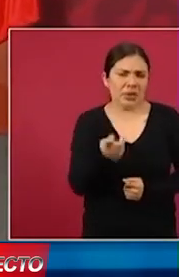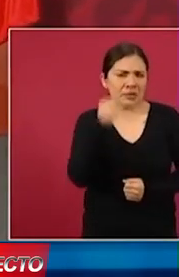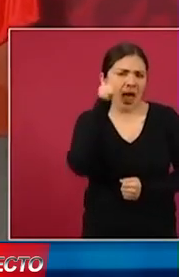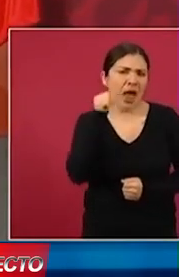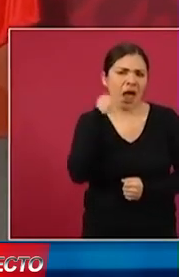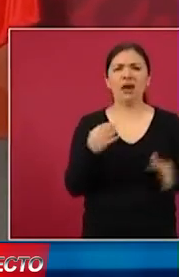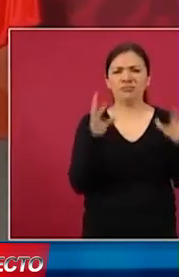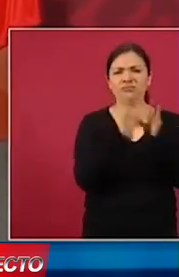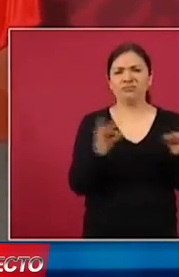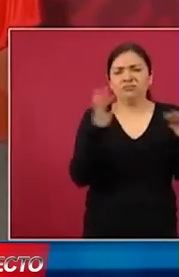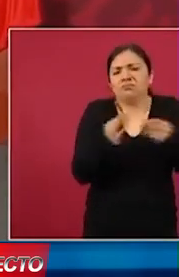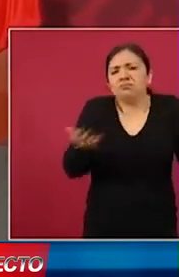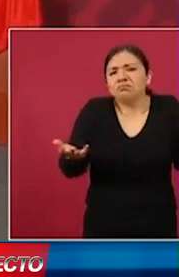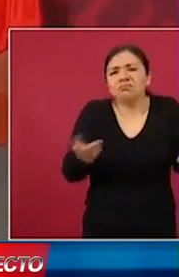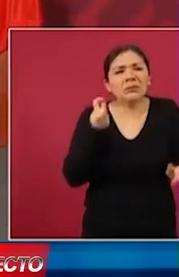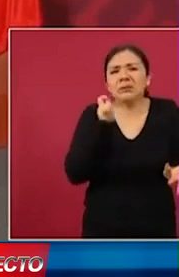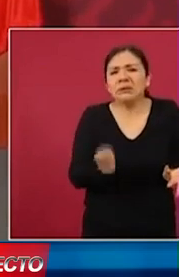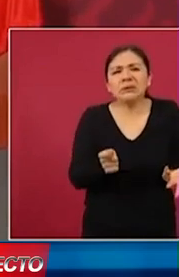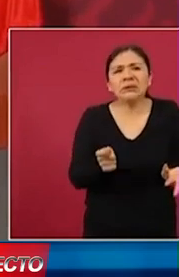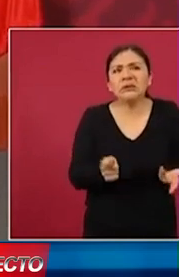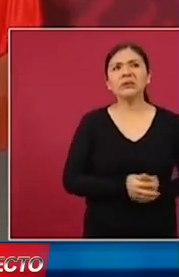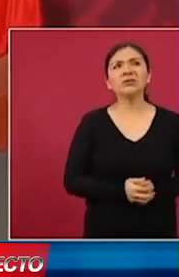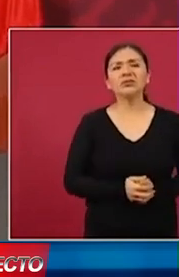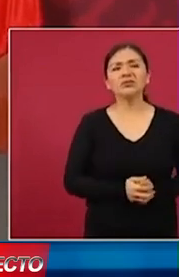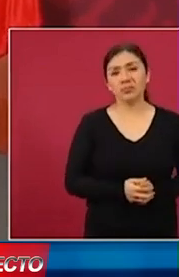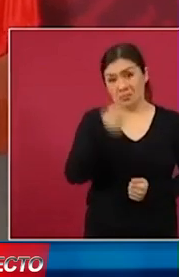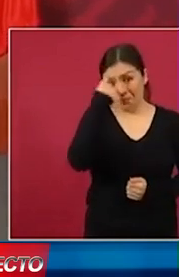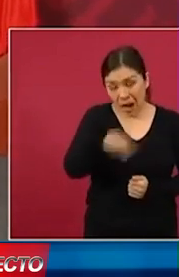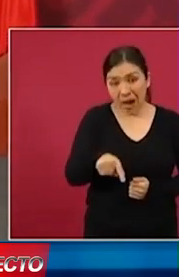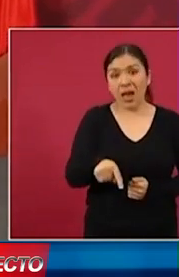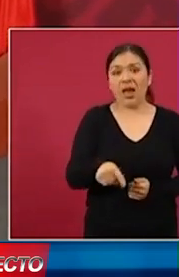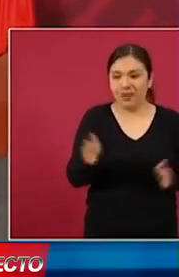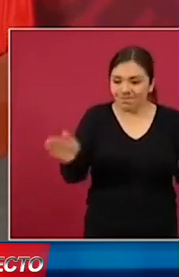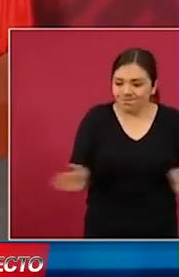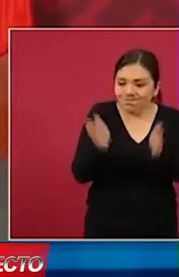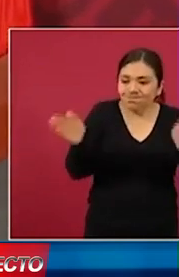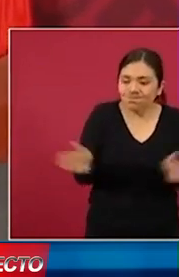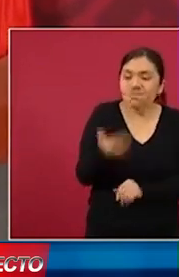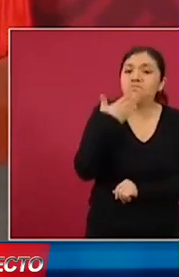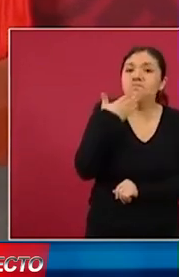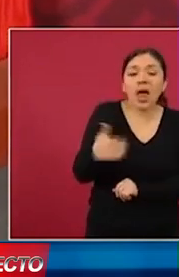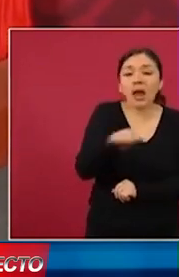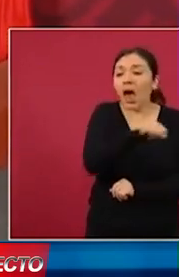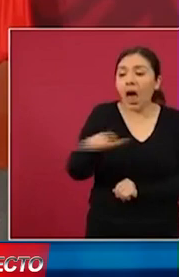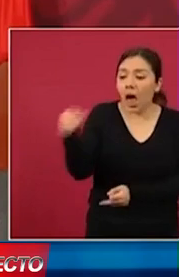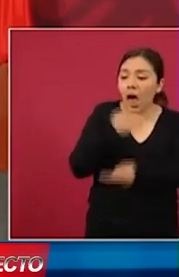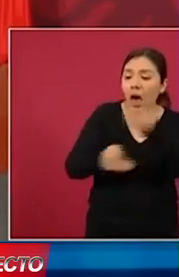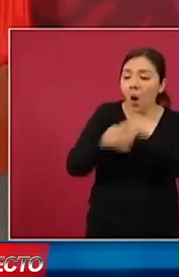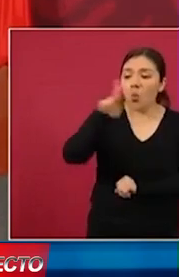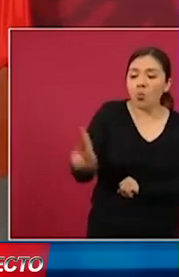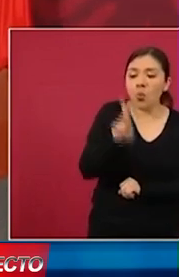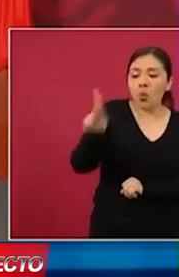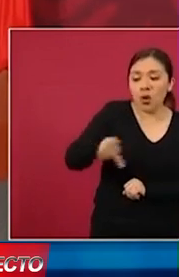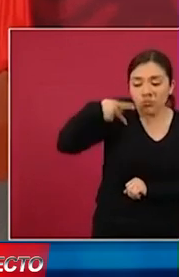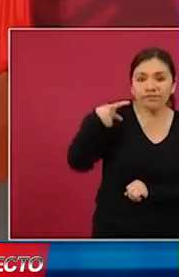si se va a apropiar, ¿quién será el staff? ¿Estamos asistiendo a una implementación en una mayor escala de lo que fue